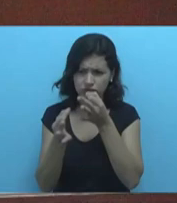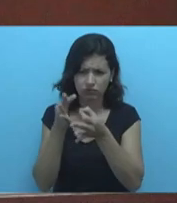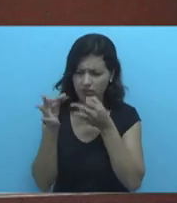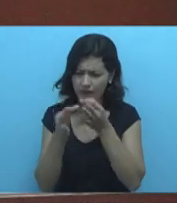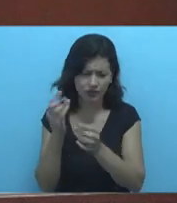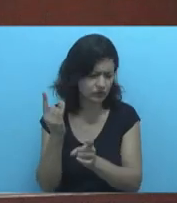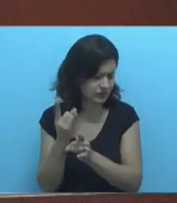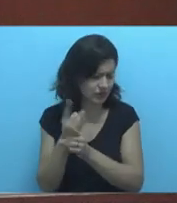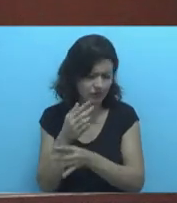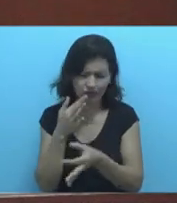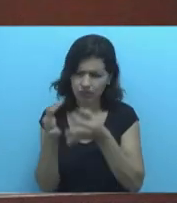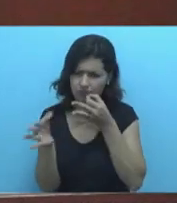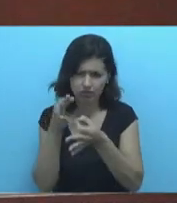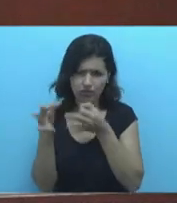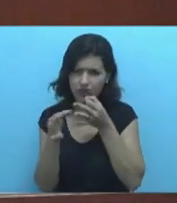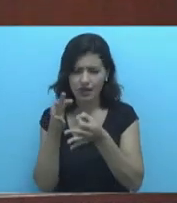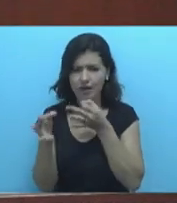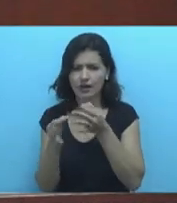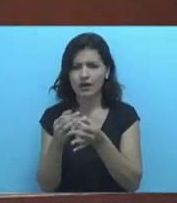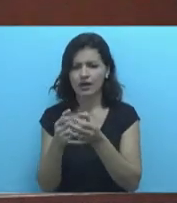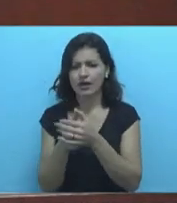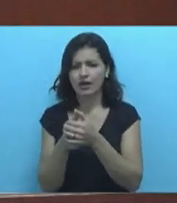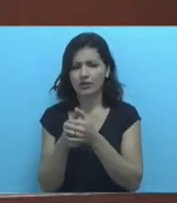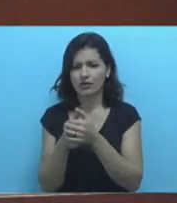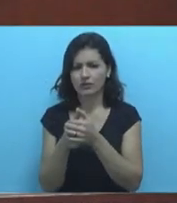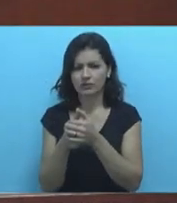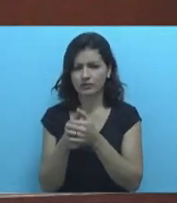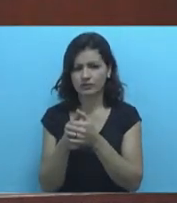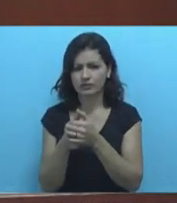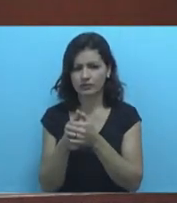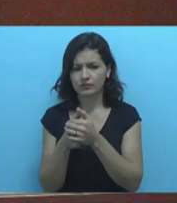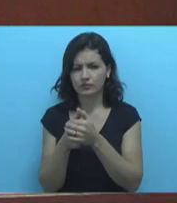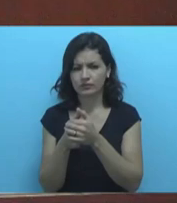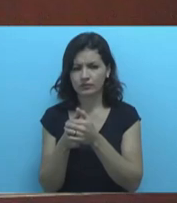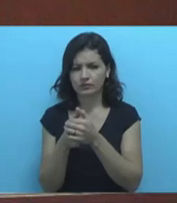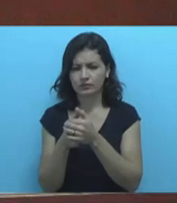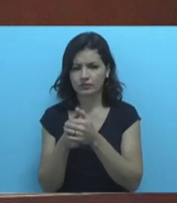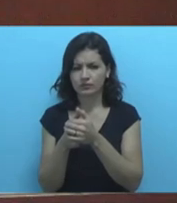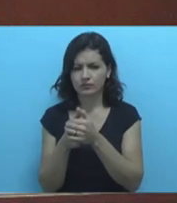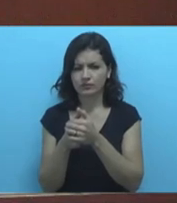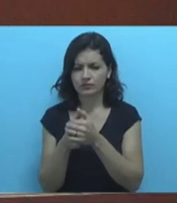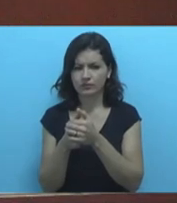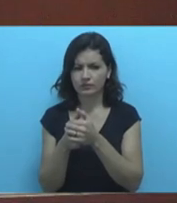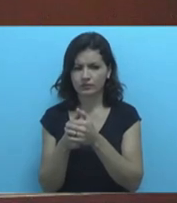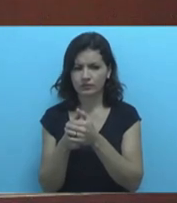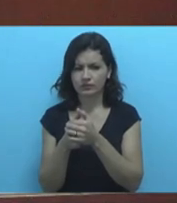mucho diálogo y con la búsqueda, a través de ese diálogo, de encontrar puntos comunes.